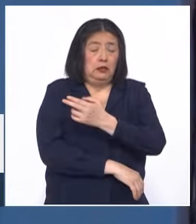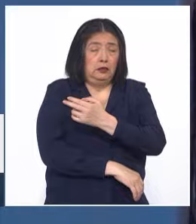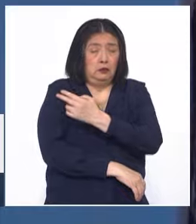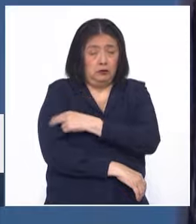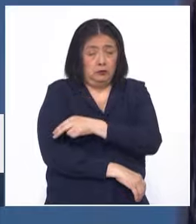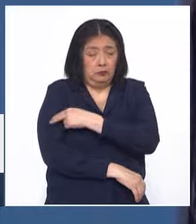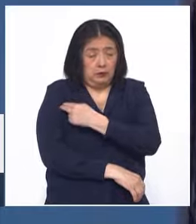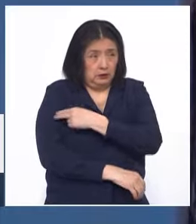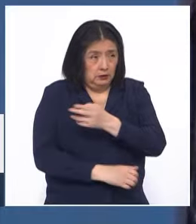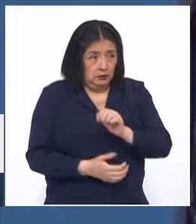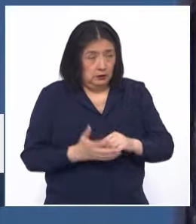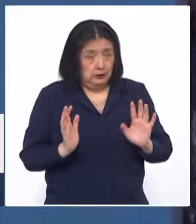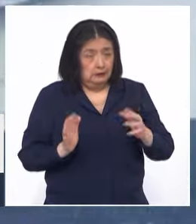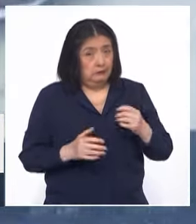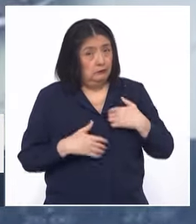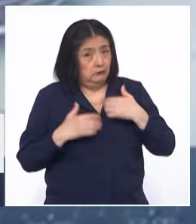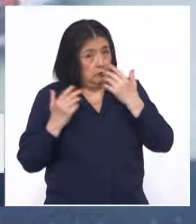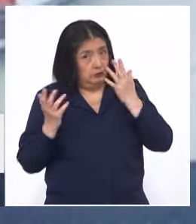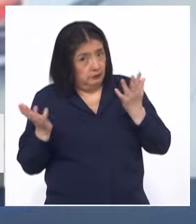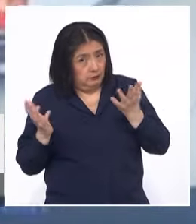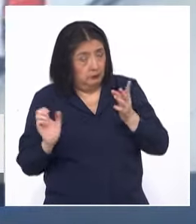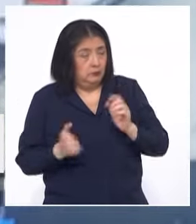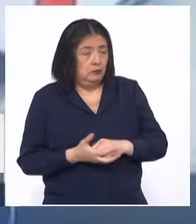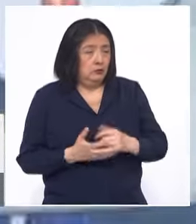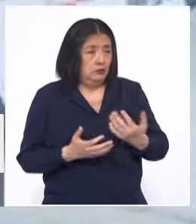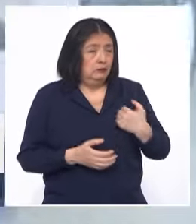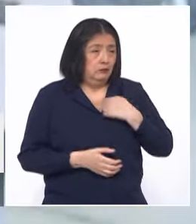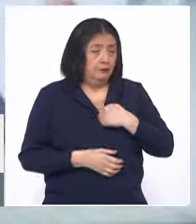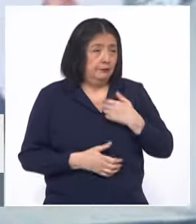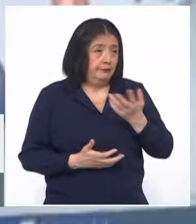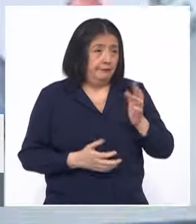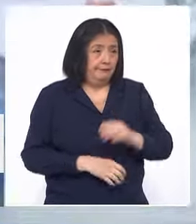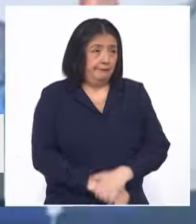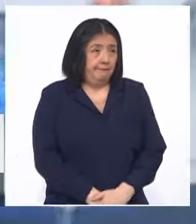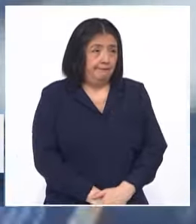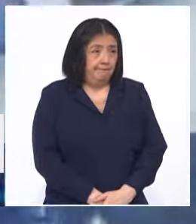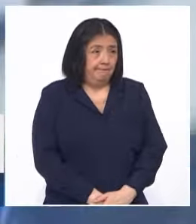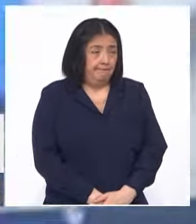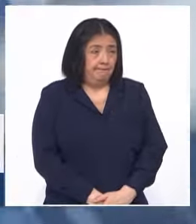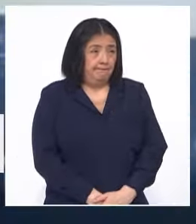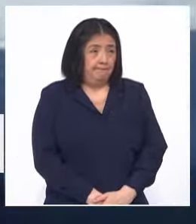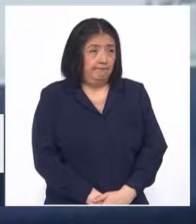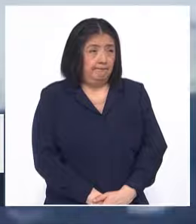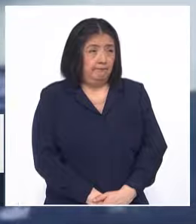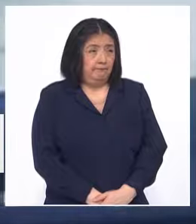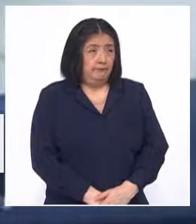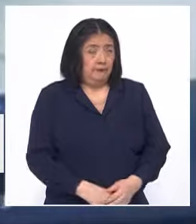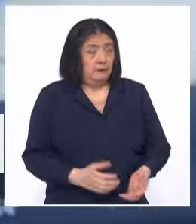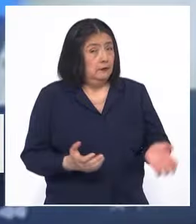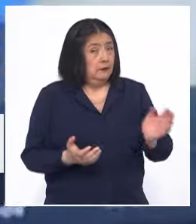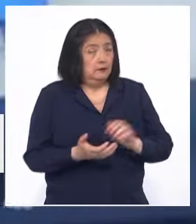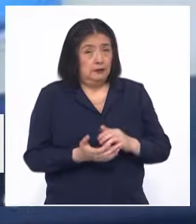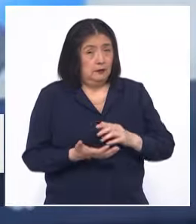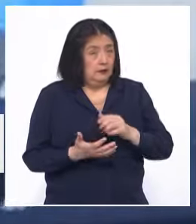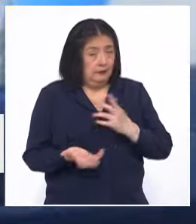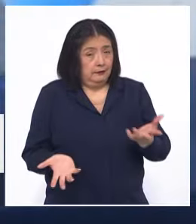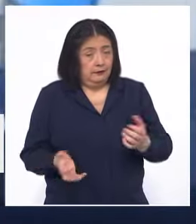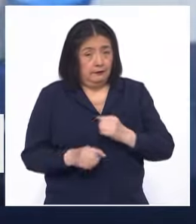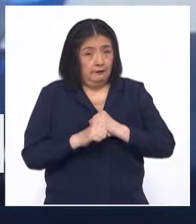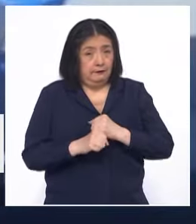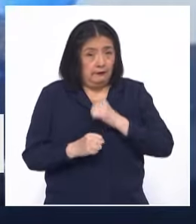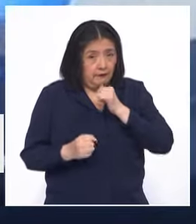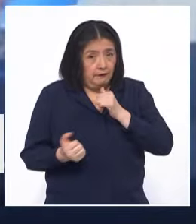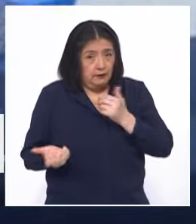e chegaray Lamentablemente un eh una un índice más de inseguridad ciudadana se